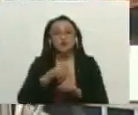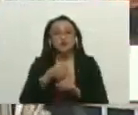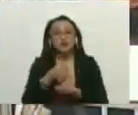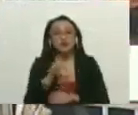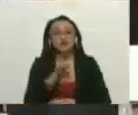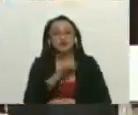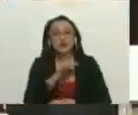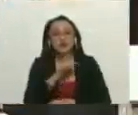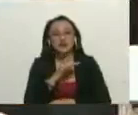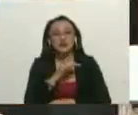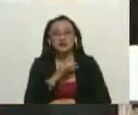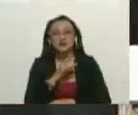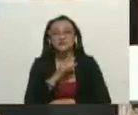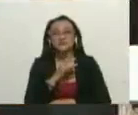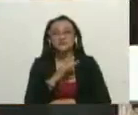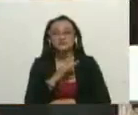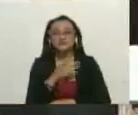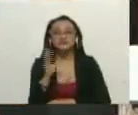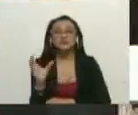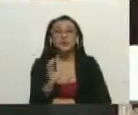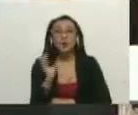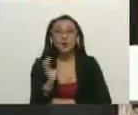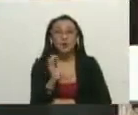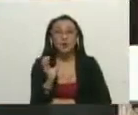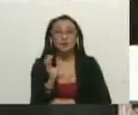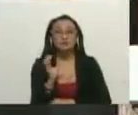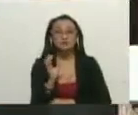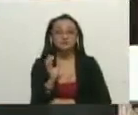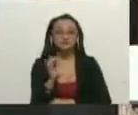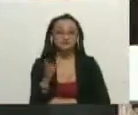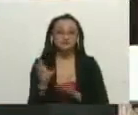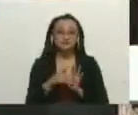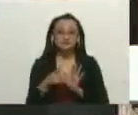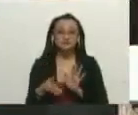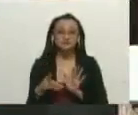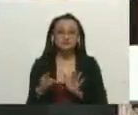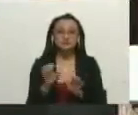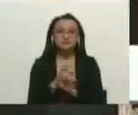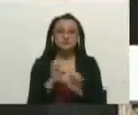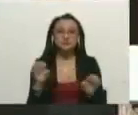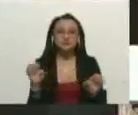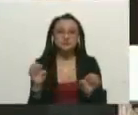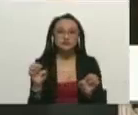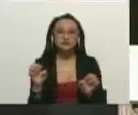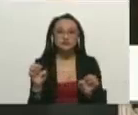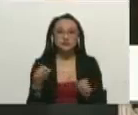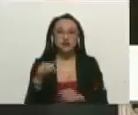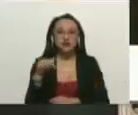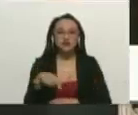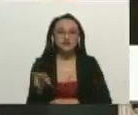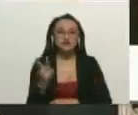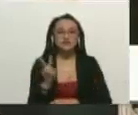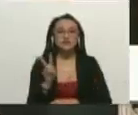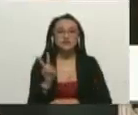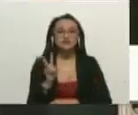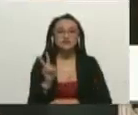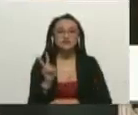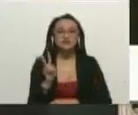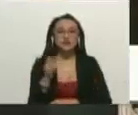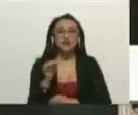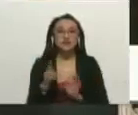Chile, en Colombia, que es tener derecho a la educación. Aquí en Venezuela